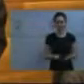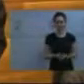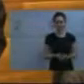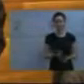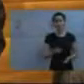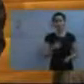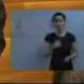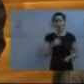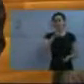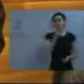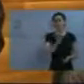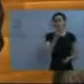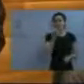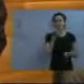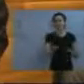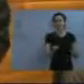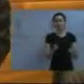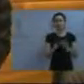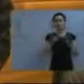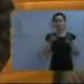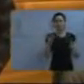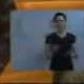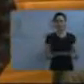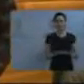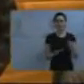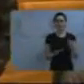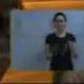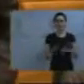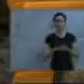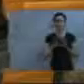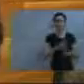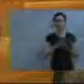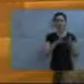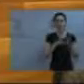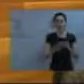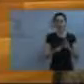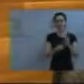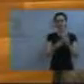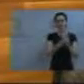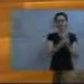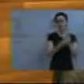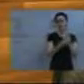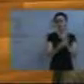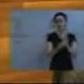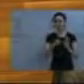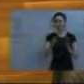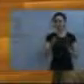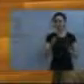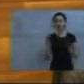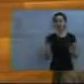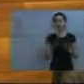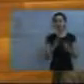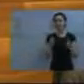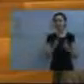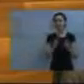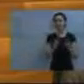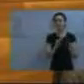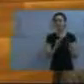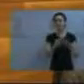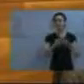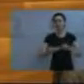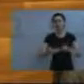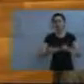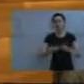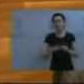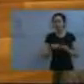no sé si hay una coordinación clara para que las aplicaciones informáticas o los programas que utilizan en el Principado puedan ser compatibles y